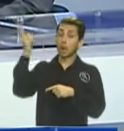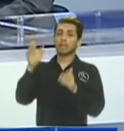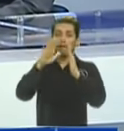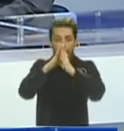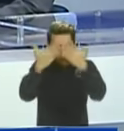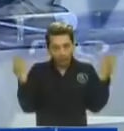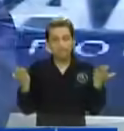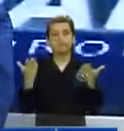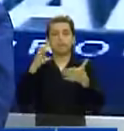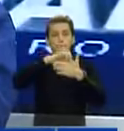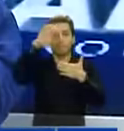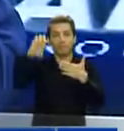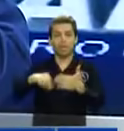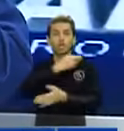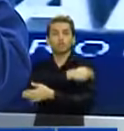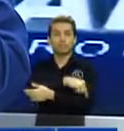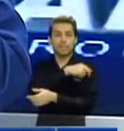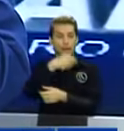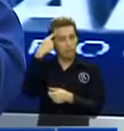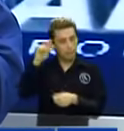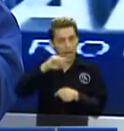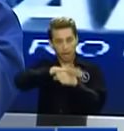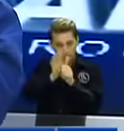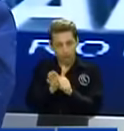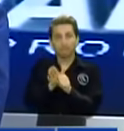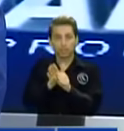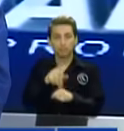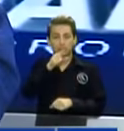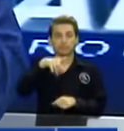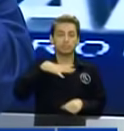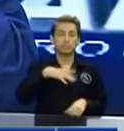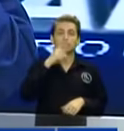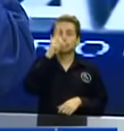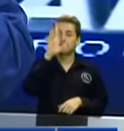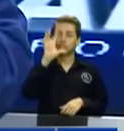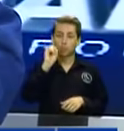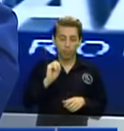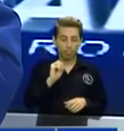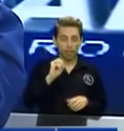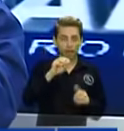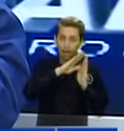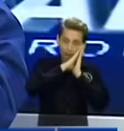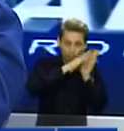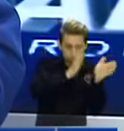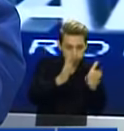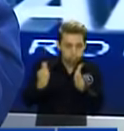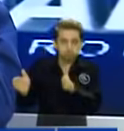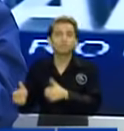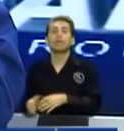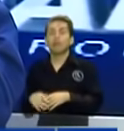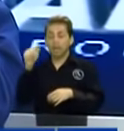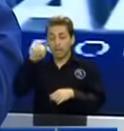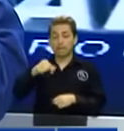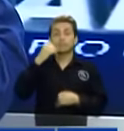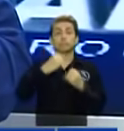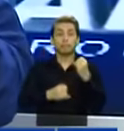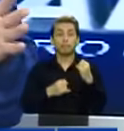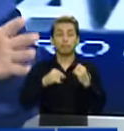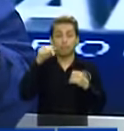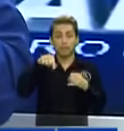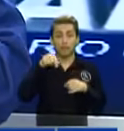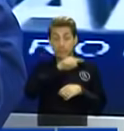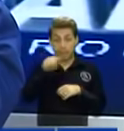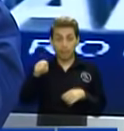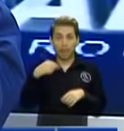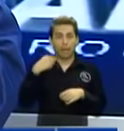con 150 camas y 14 intensivos. Y esta semana finalizamos Zacapa para poder